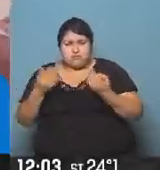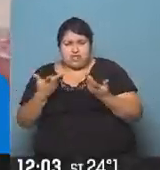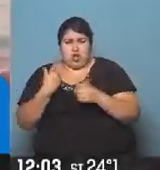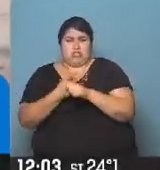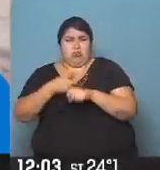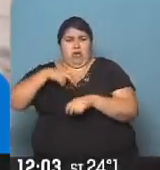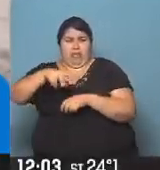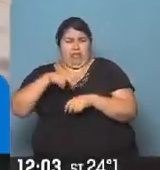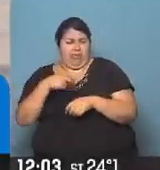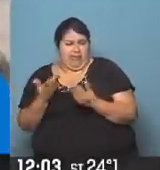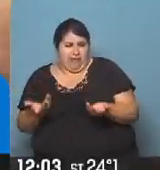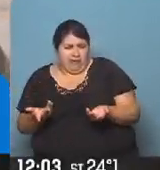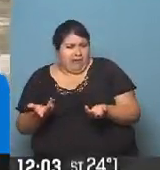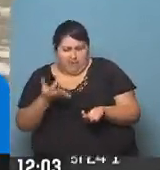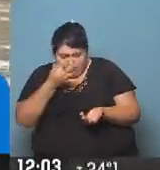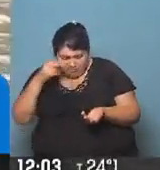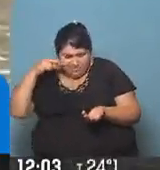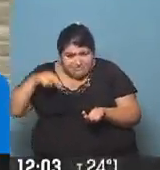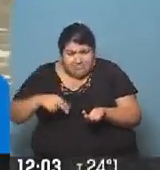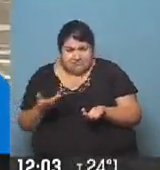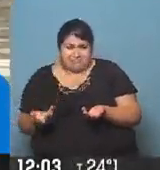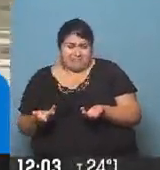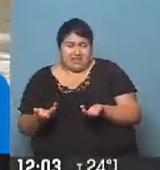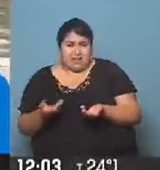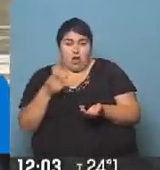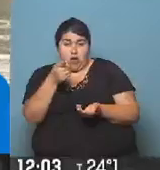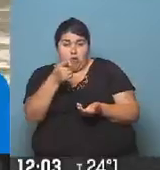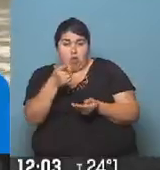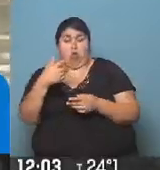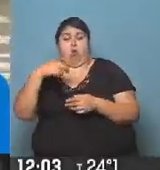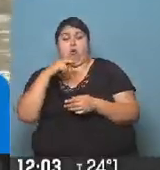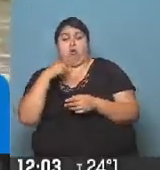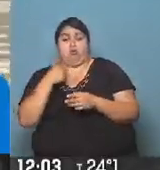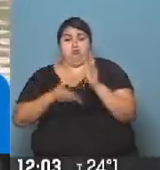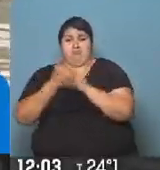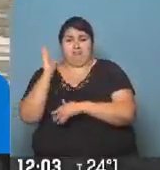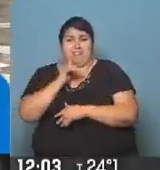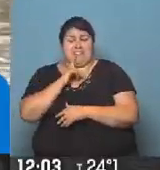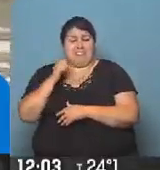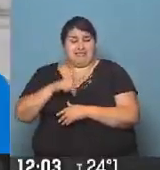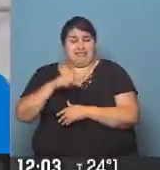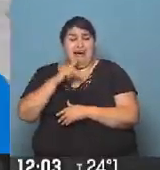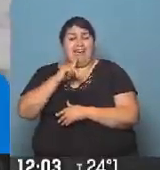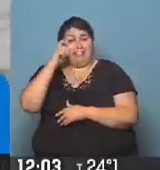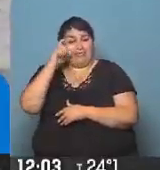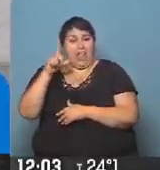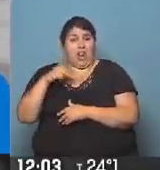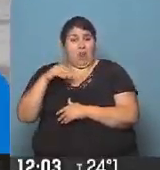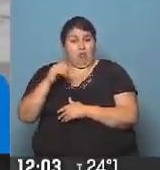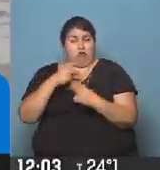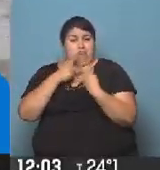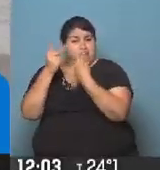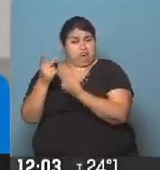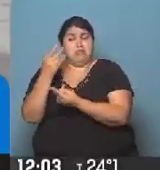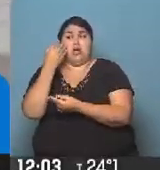puede pasar. ¿Vos venís de Pavón rumbo a Capital? Sí, yo voy para San Telmo, salí de ahí de La Rioja y Galicia, para que sea una idea,